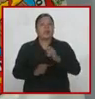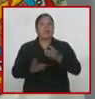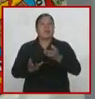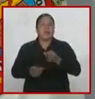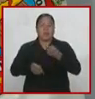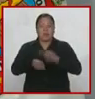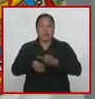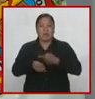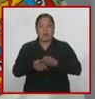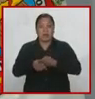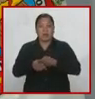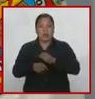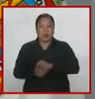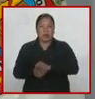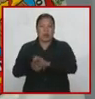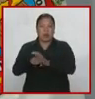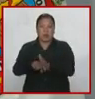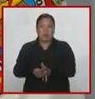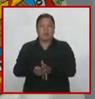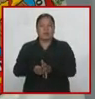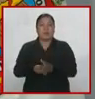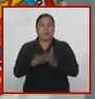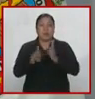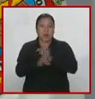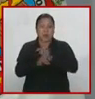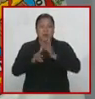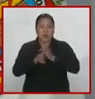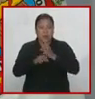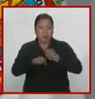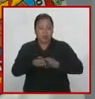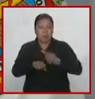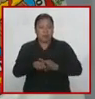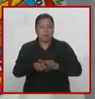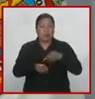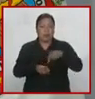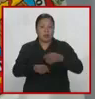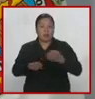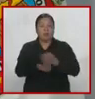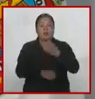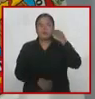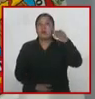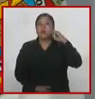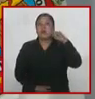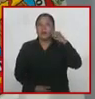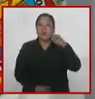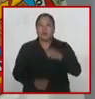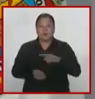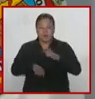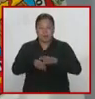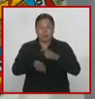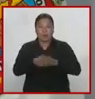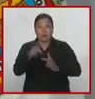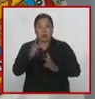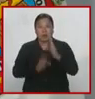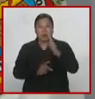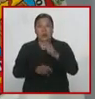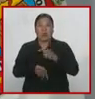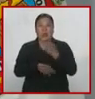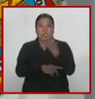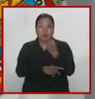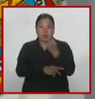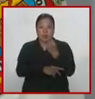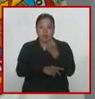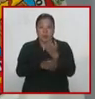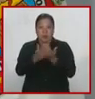de enfermedad respiratoria por kobe 19 en el estado de oaxaca con el corte a las 9 horas